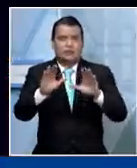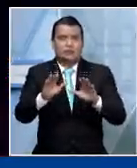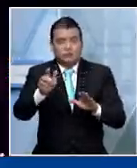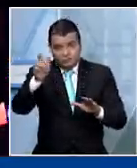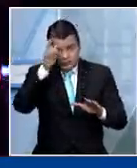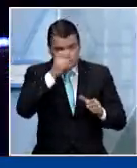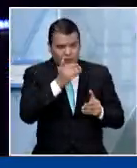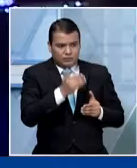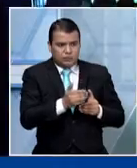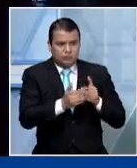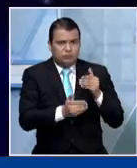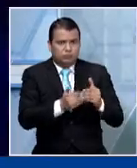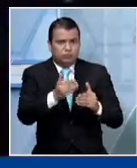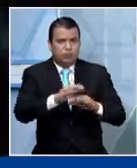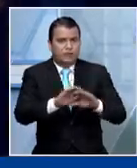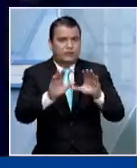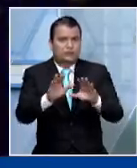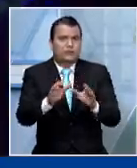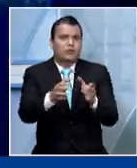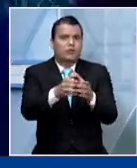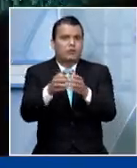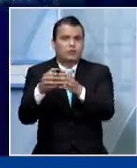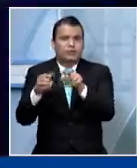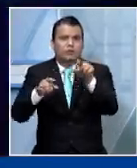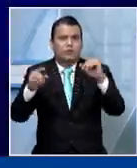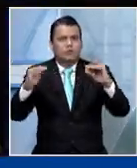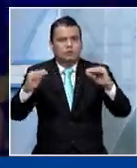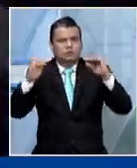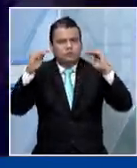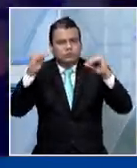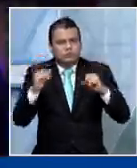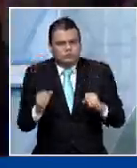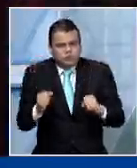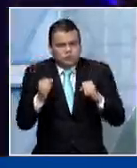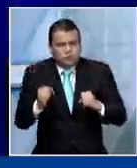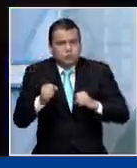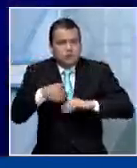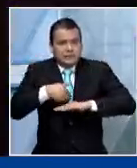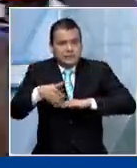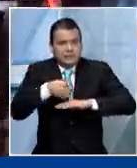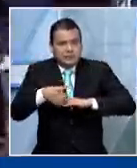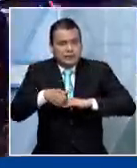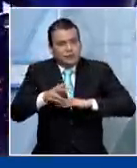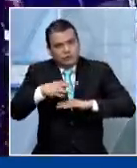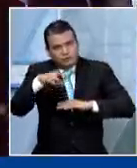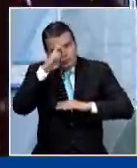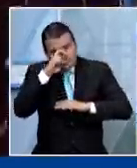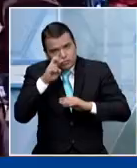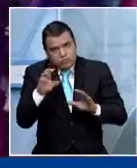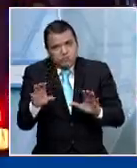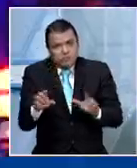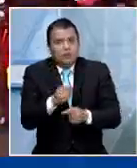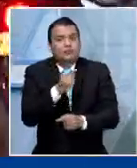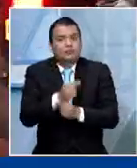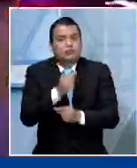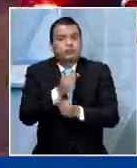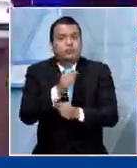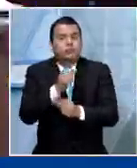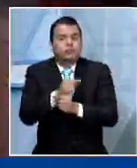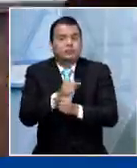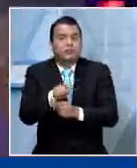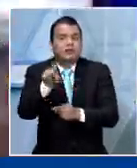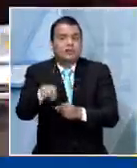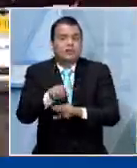proceso. Obviamente, los equipos grandes... los procesos no son muy permitidos porque así que ir